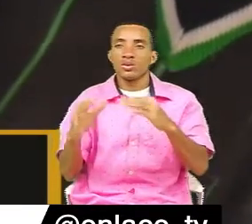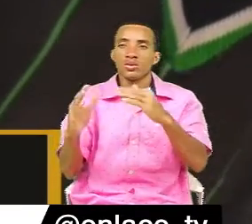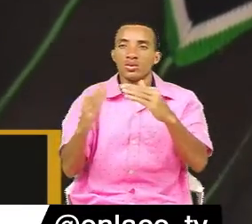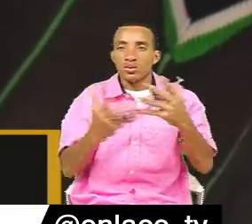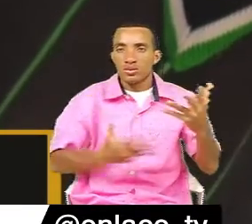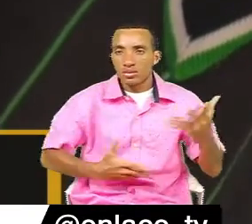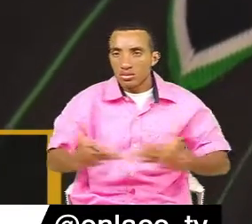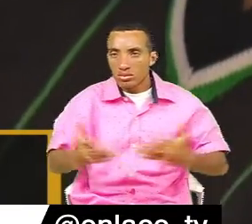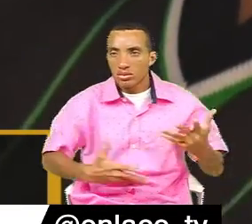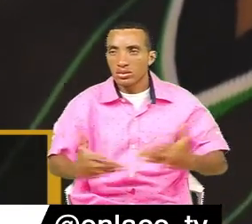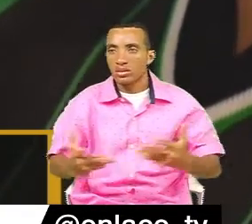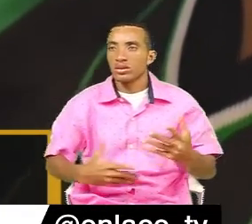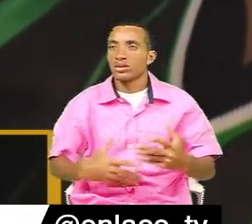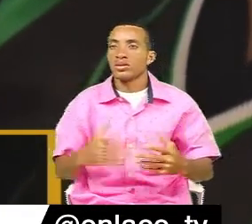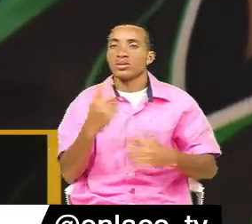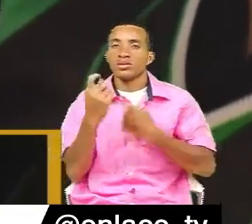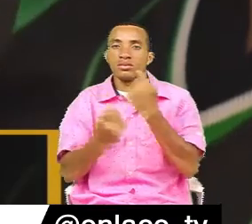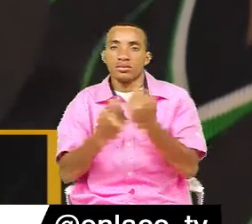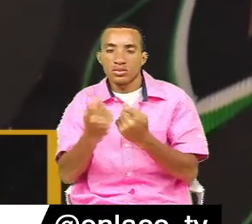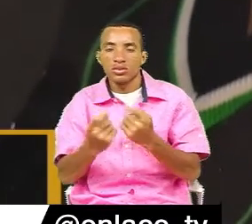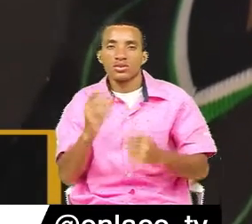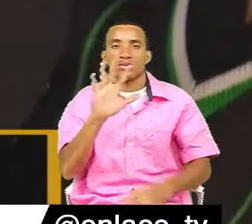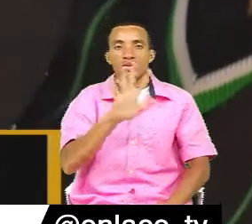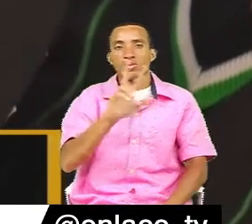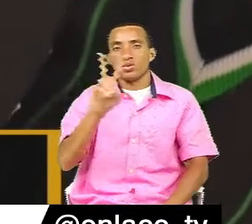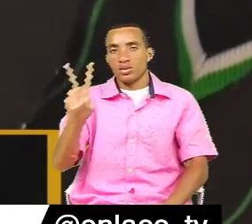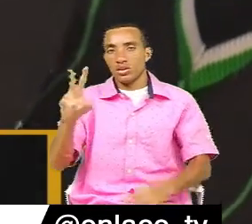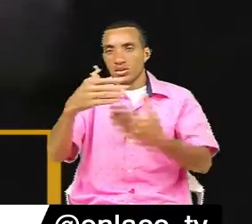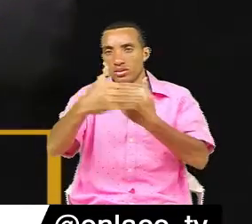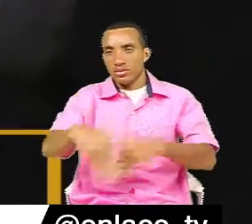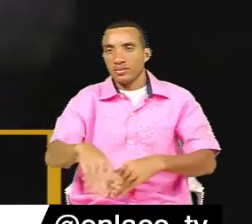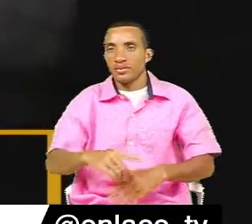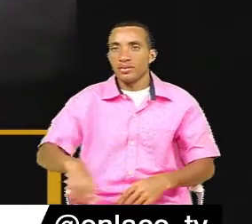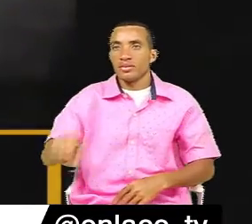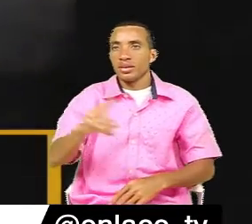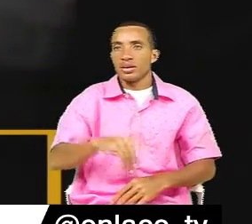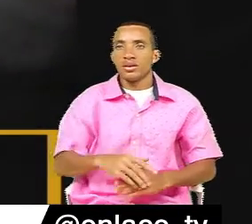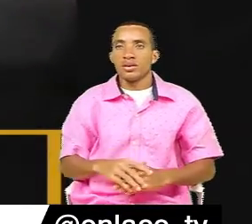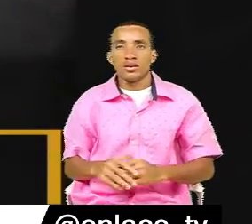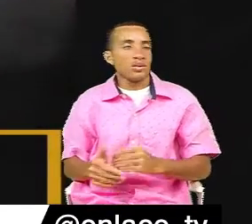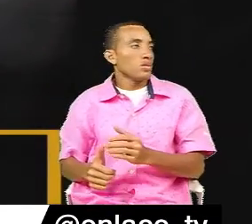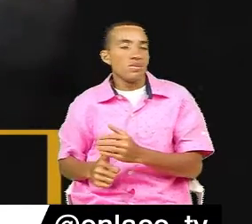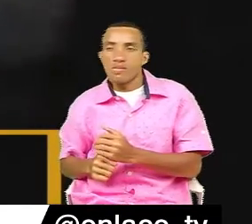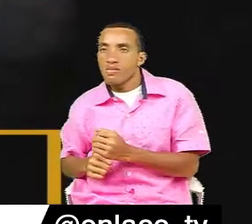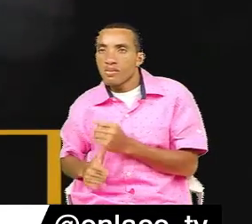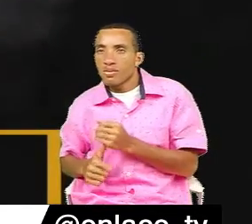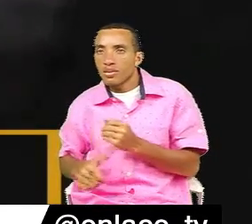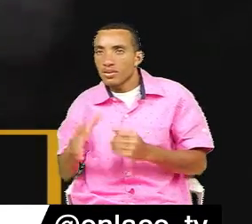52, porque la gente pues no está utilizando sus baños, no está utilizando